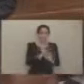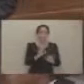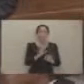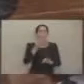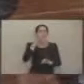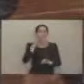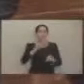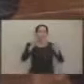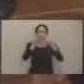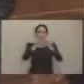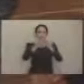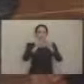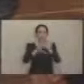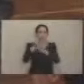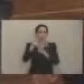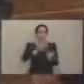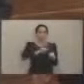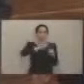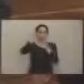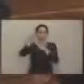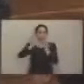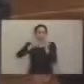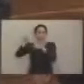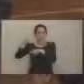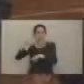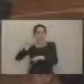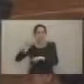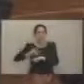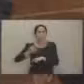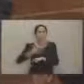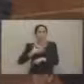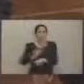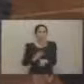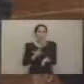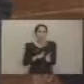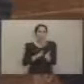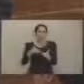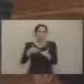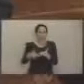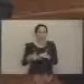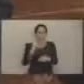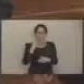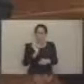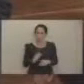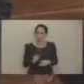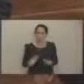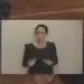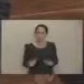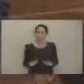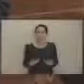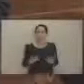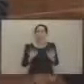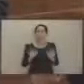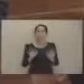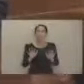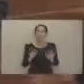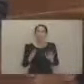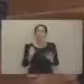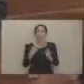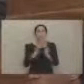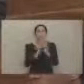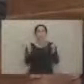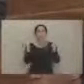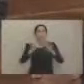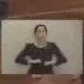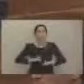resulta evidente que se puede producir. todo caso, además de ese pacto, es verdad que hay